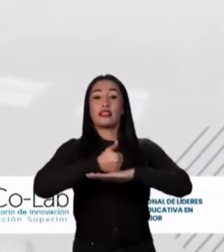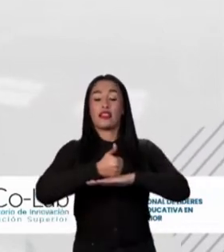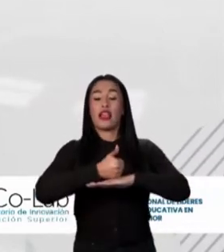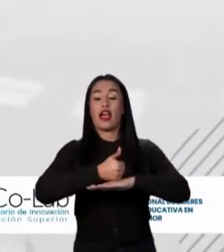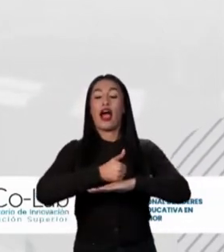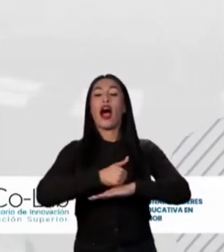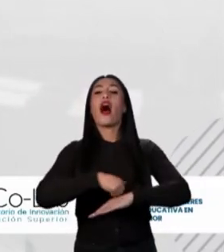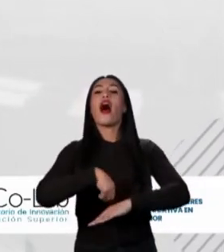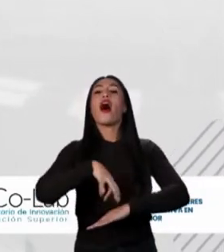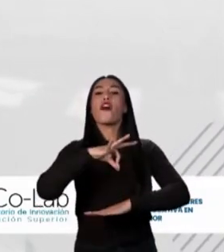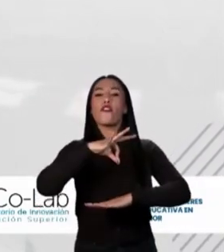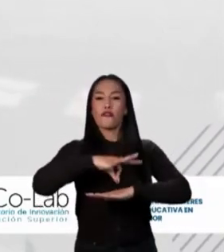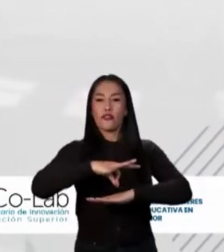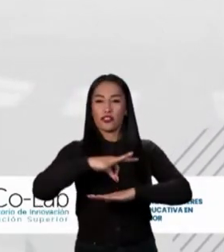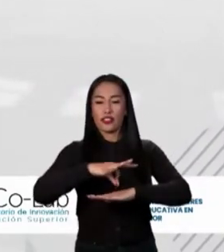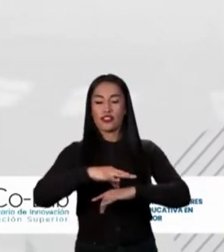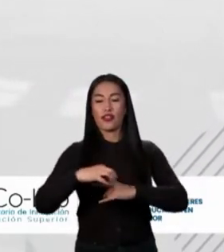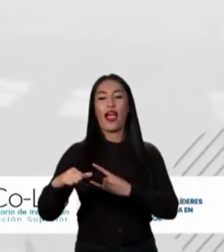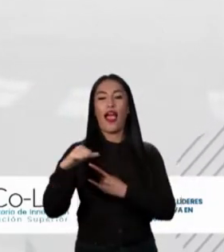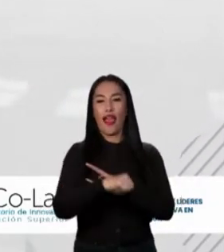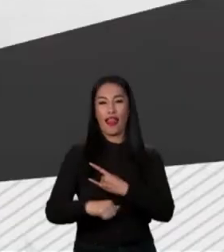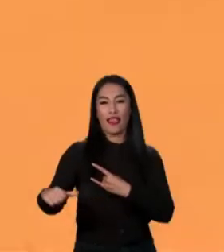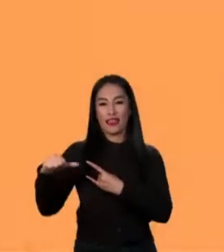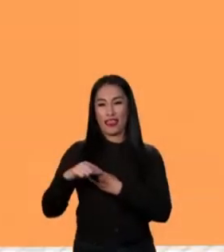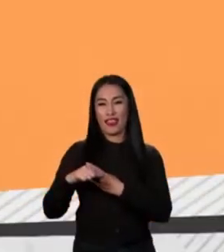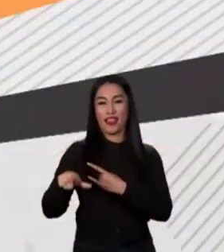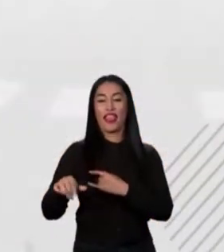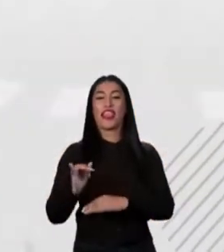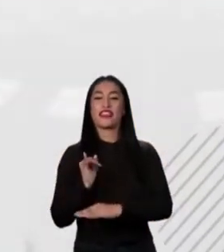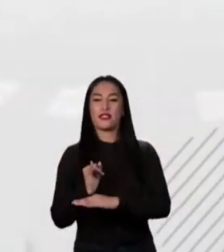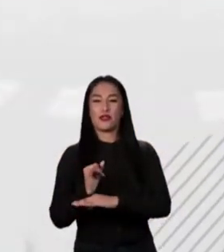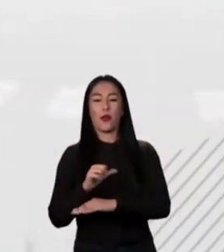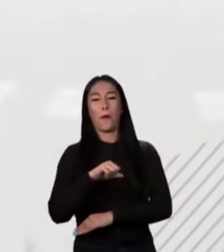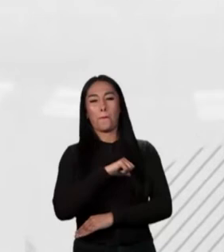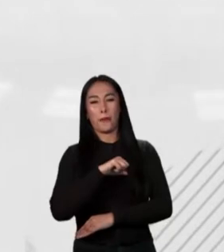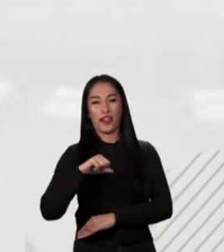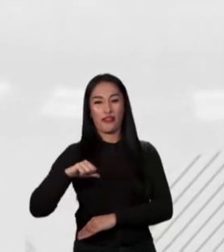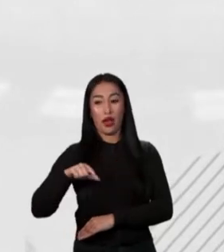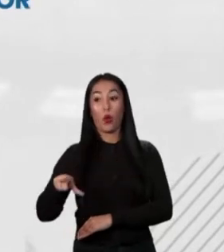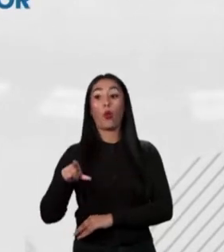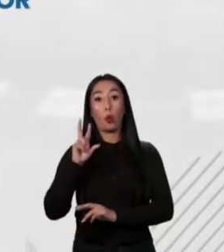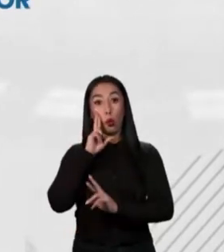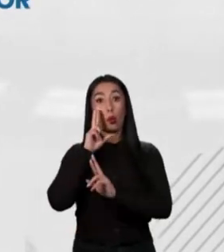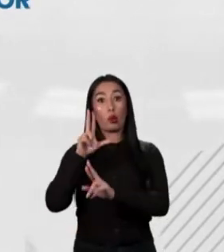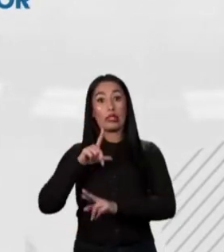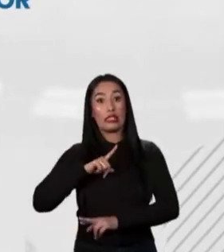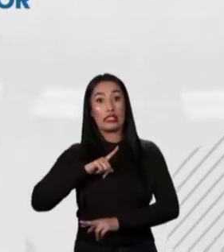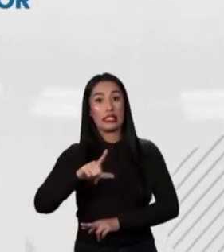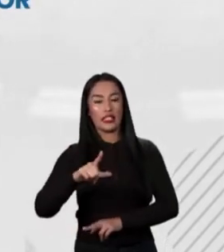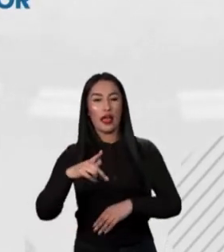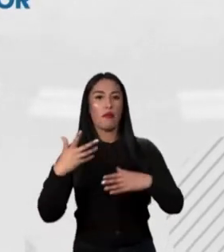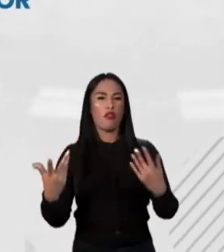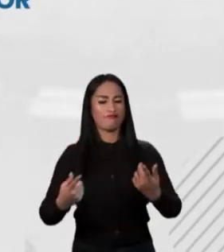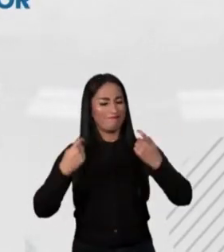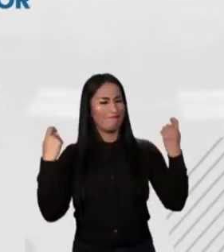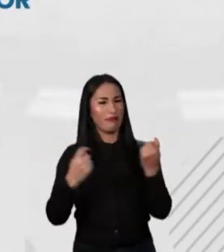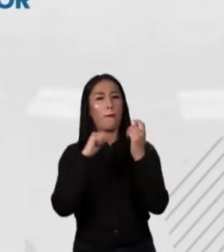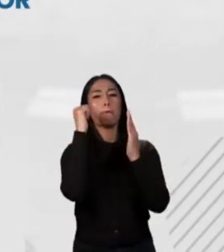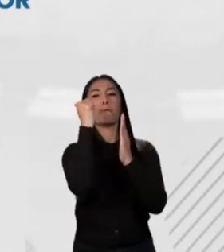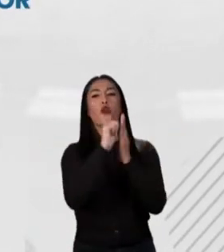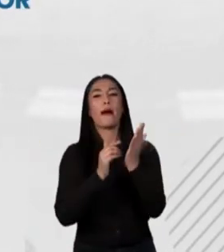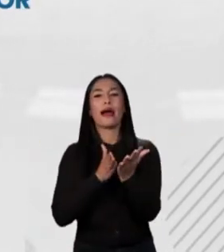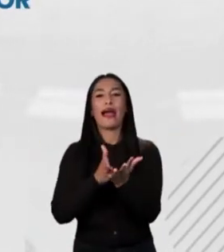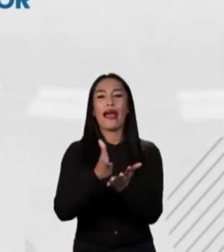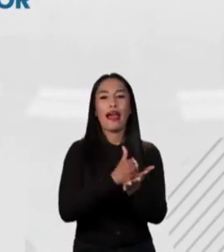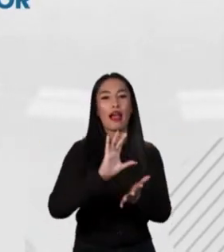universitaria del área andina institución privada reconocida por ser líder en su oferta virtual actualmente tiene más